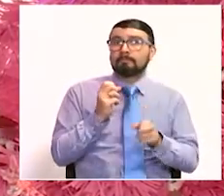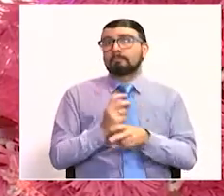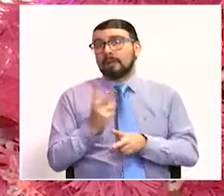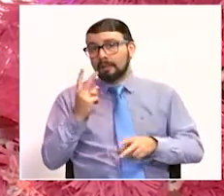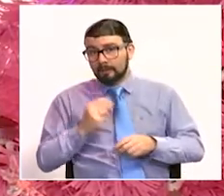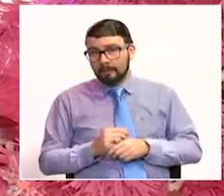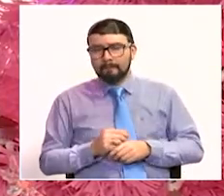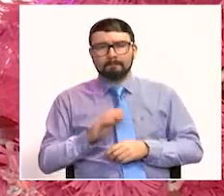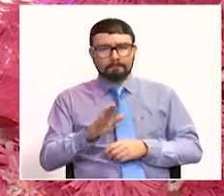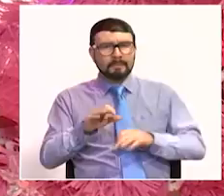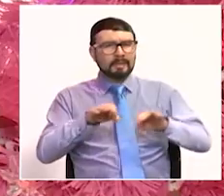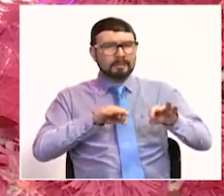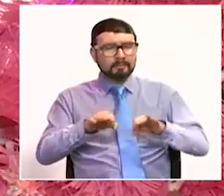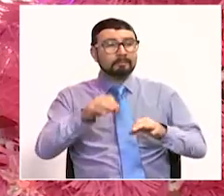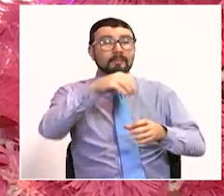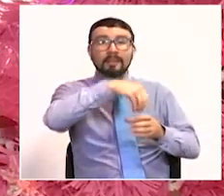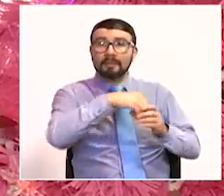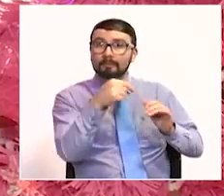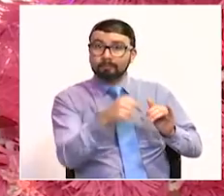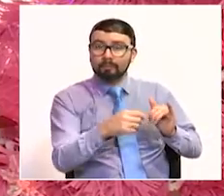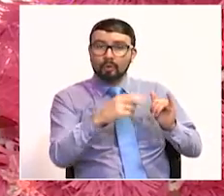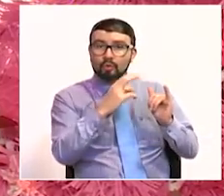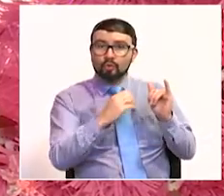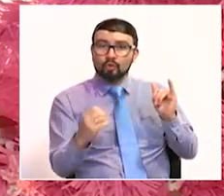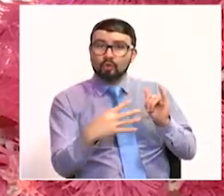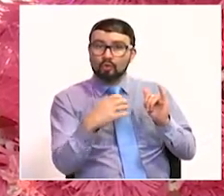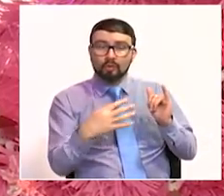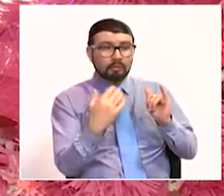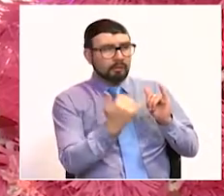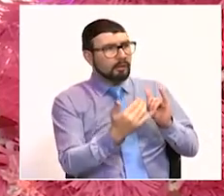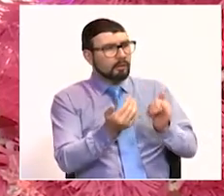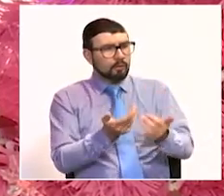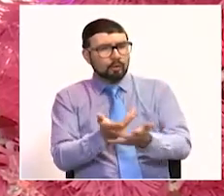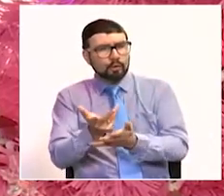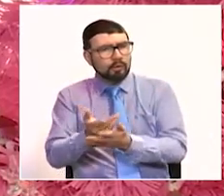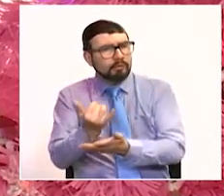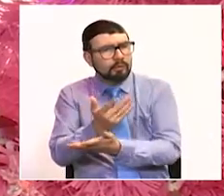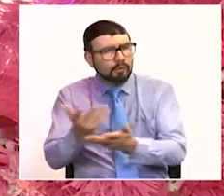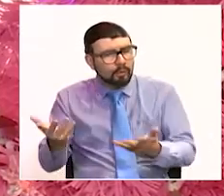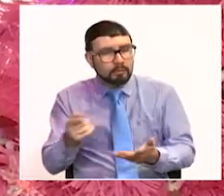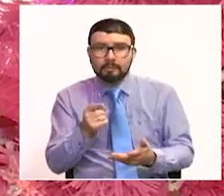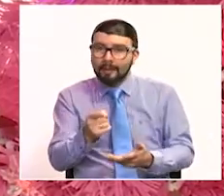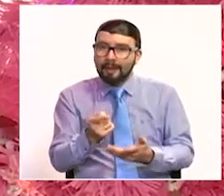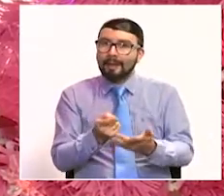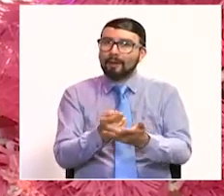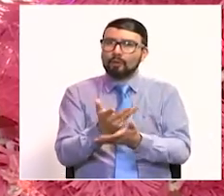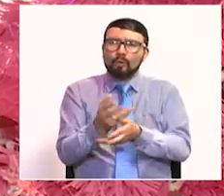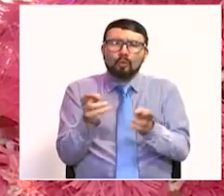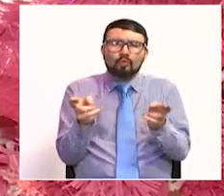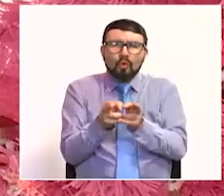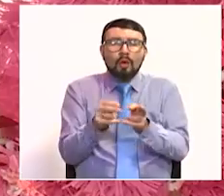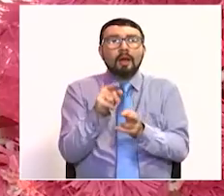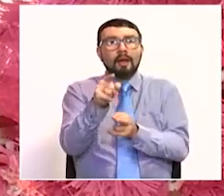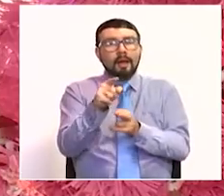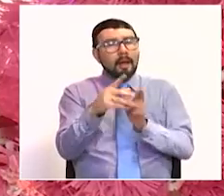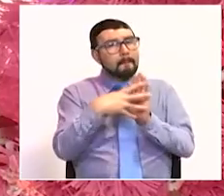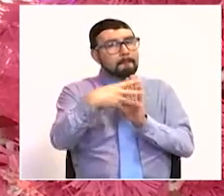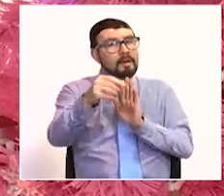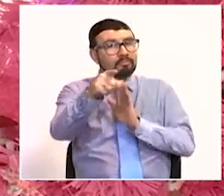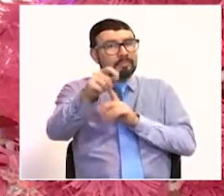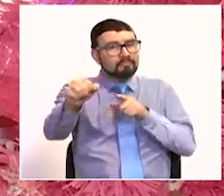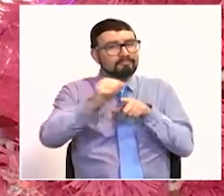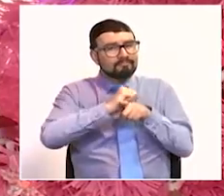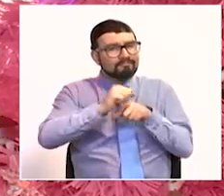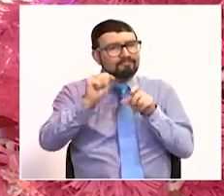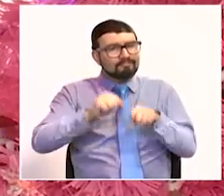que en la plataforma de YouTube para que ustedes lo puedan encontrar, consejos cortos que ustedes realmente puedan poner en práctica. Y